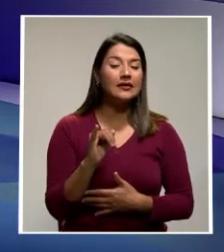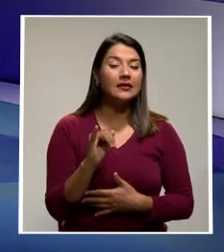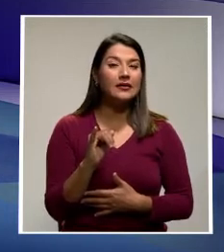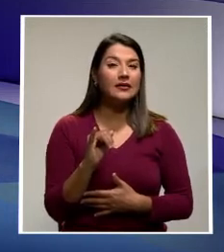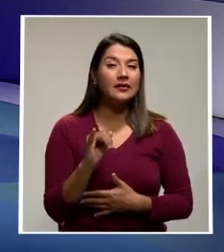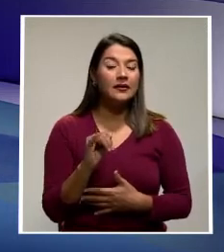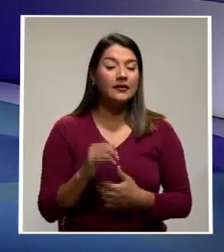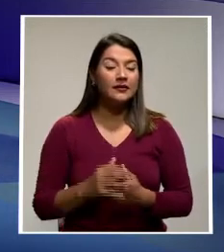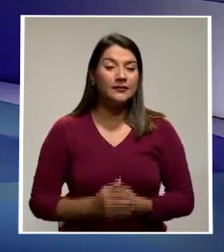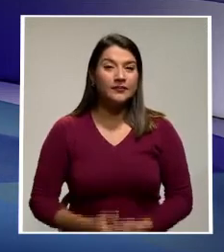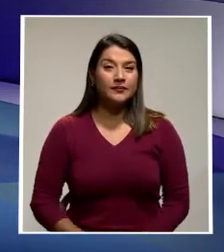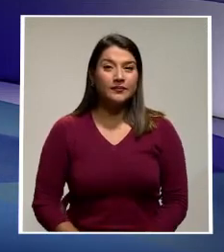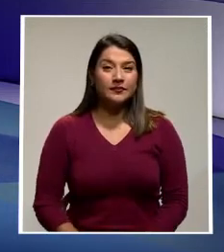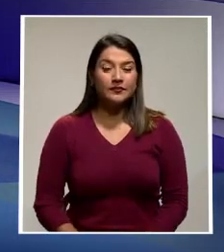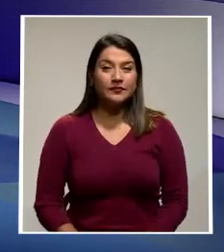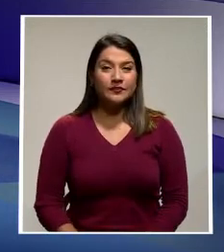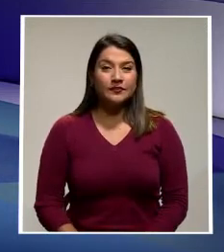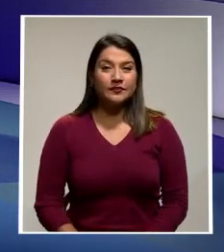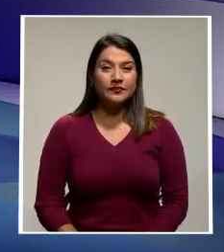que